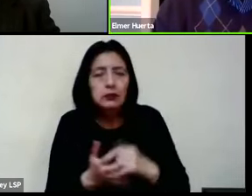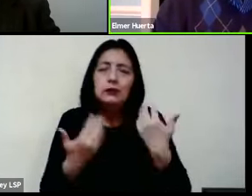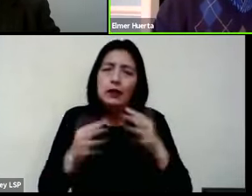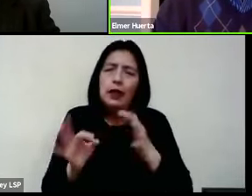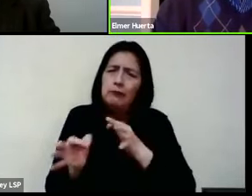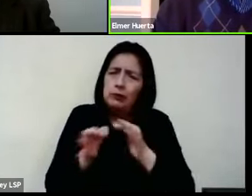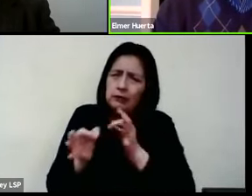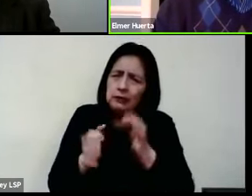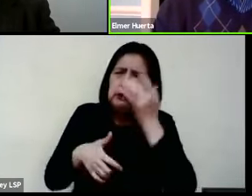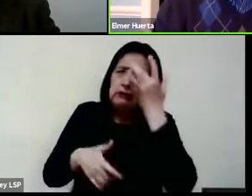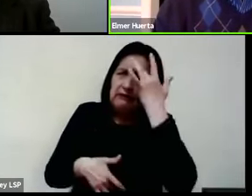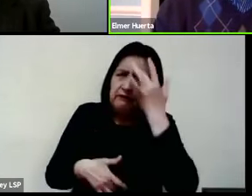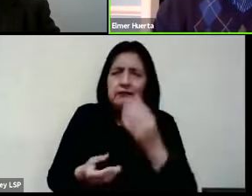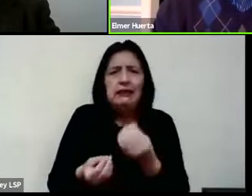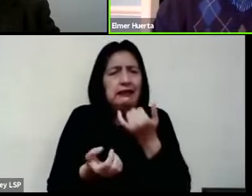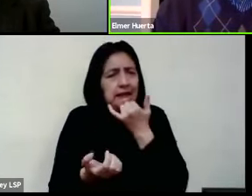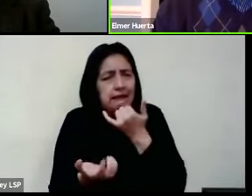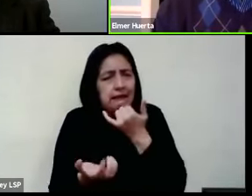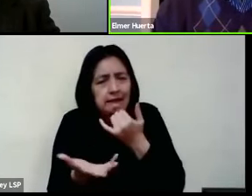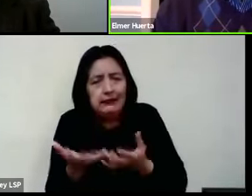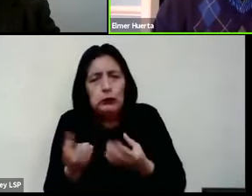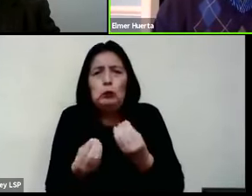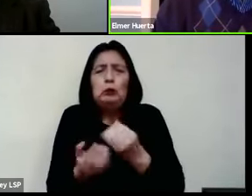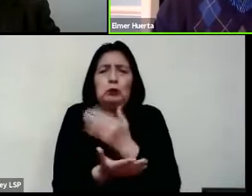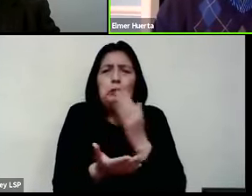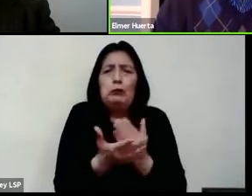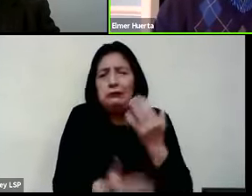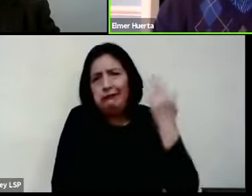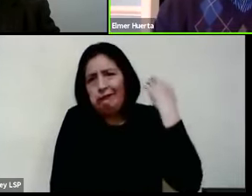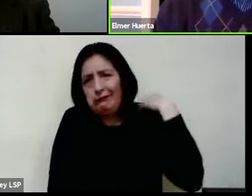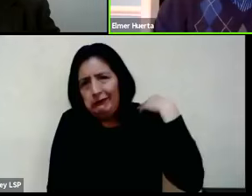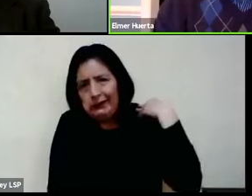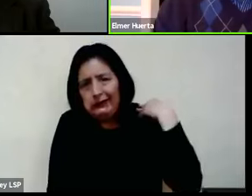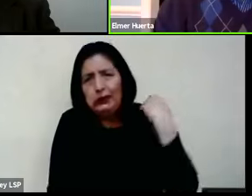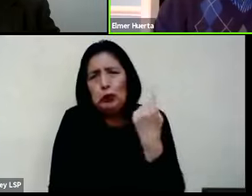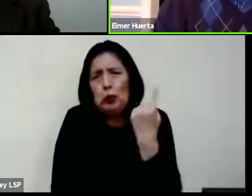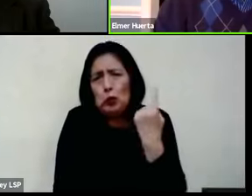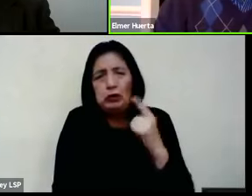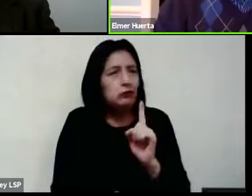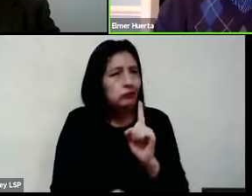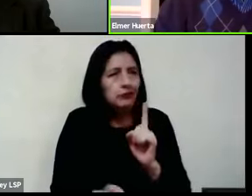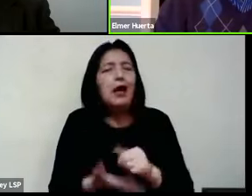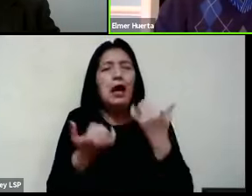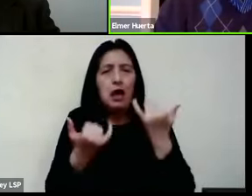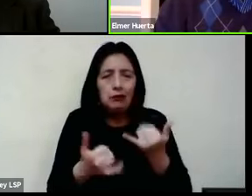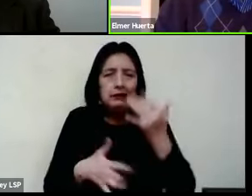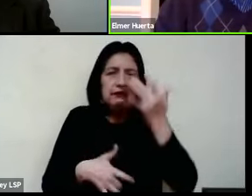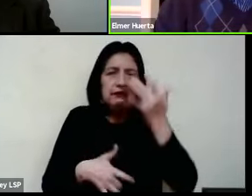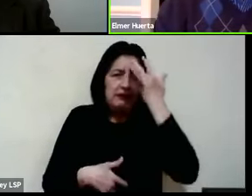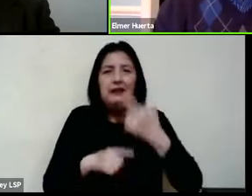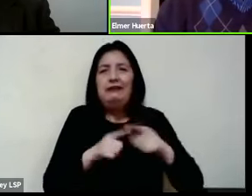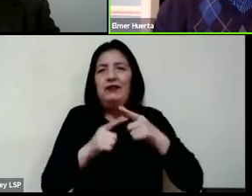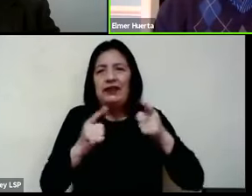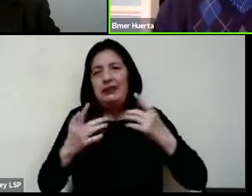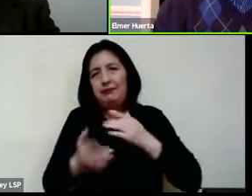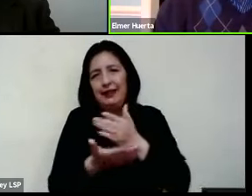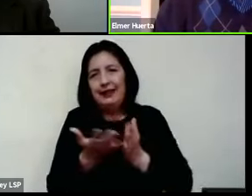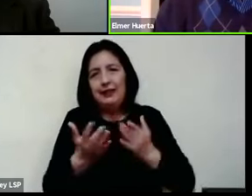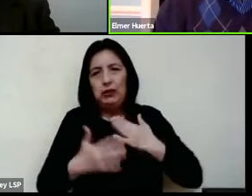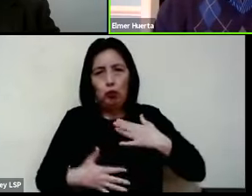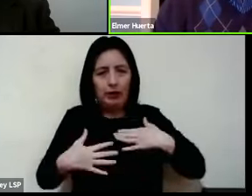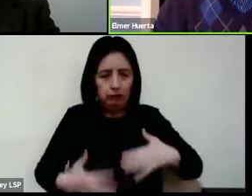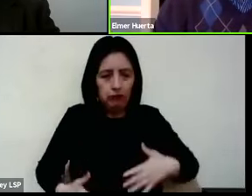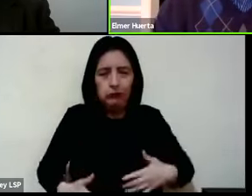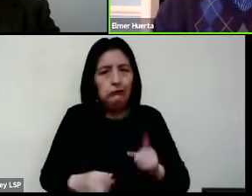de la enfermedad que ha pasado de ser un problema pulmonar de neumonía a una enfermedad multisistémica que lamentablemente